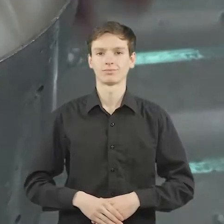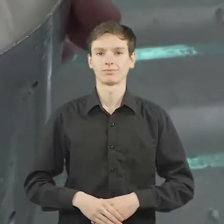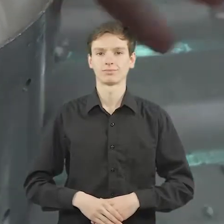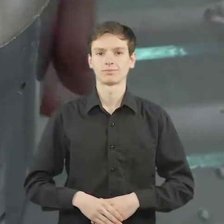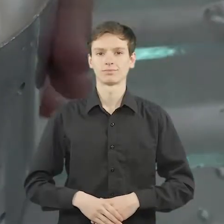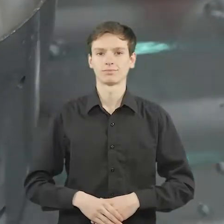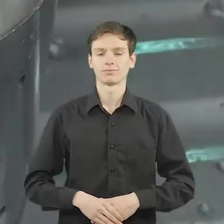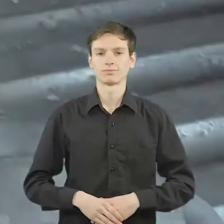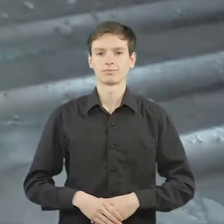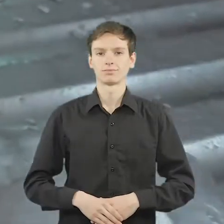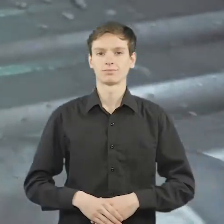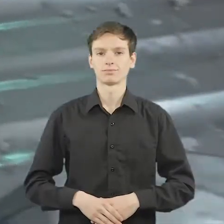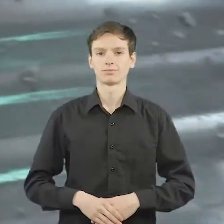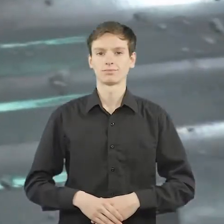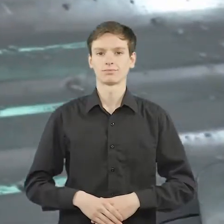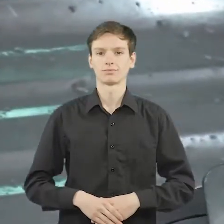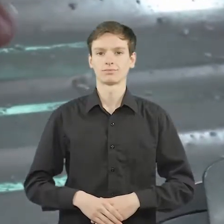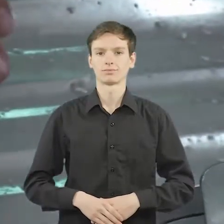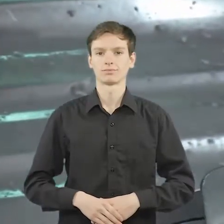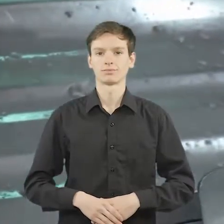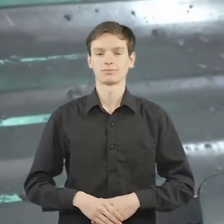queso hacia abajo para que salga el líquido.